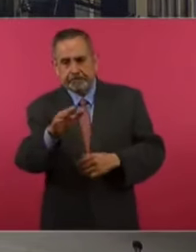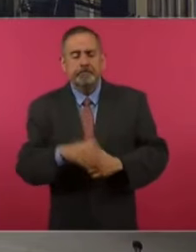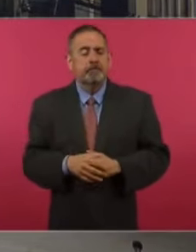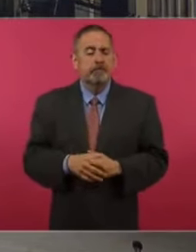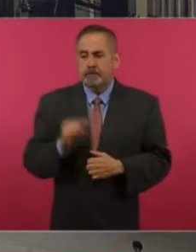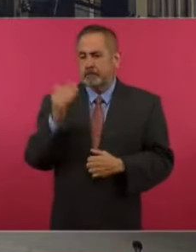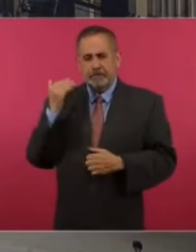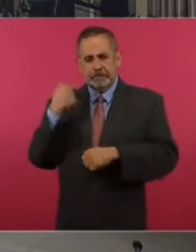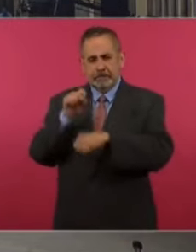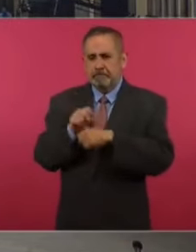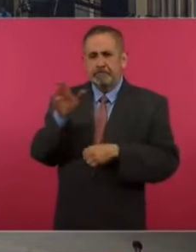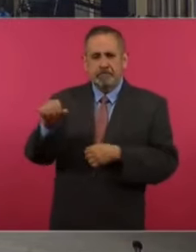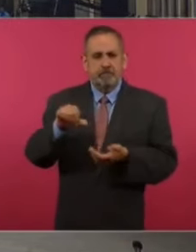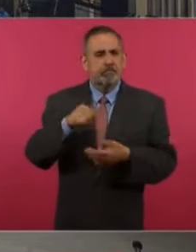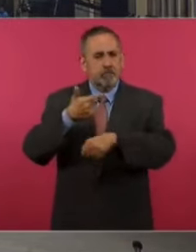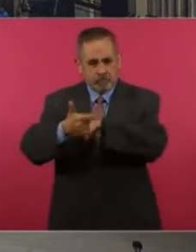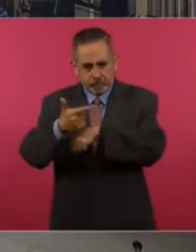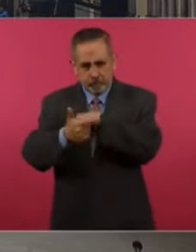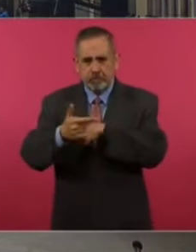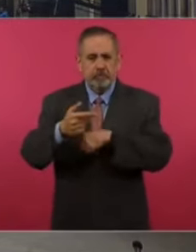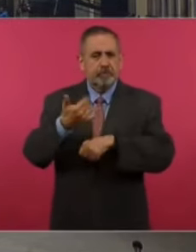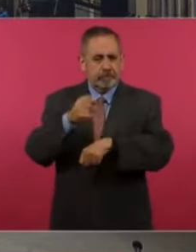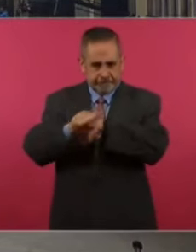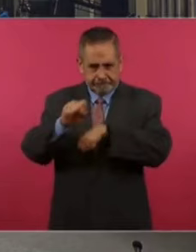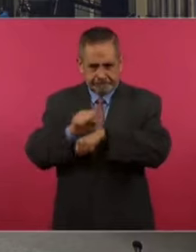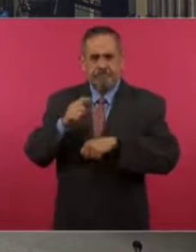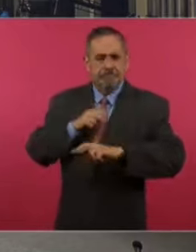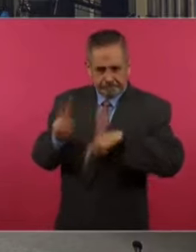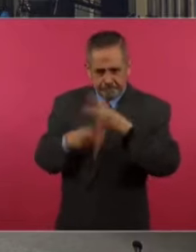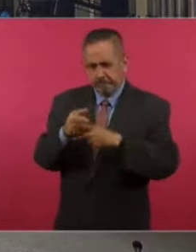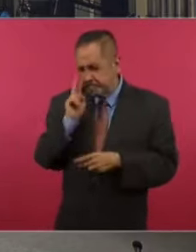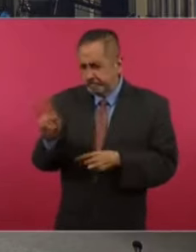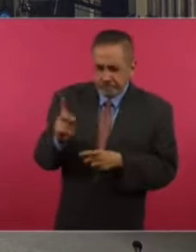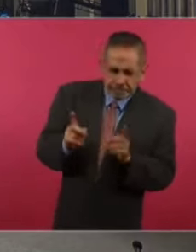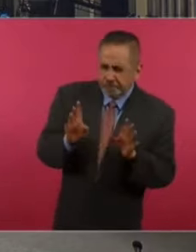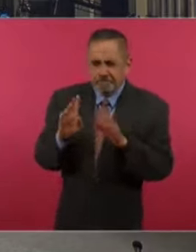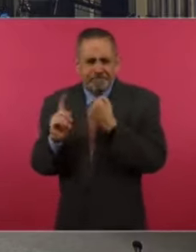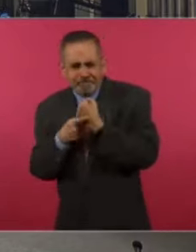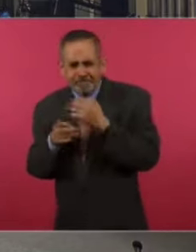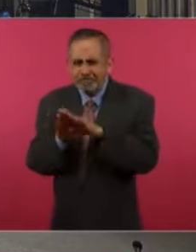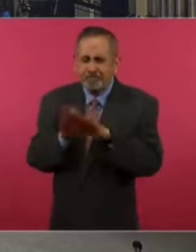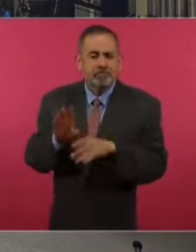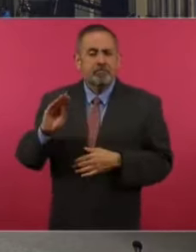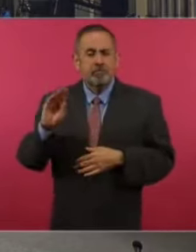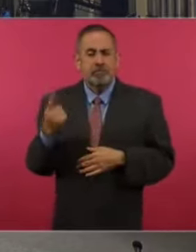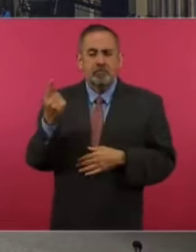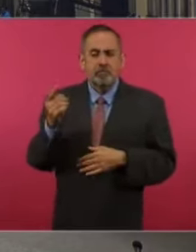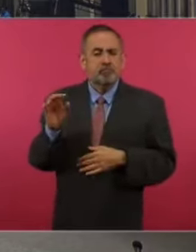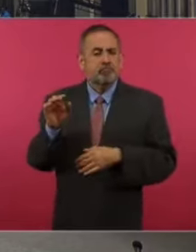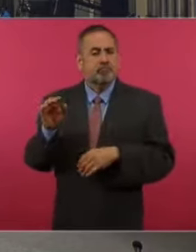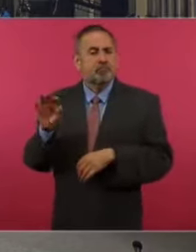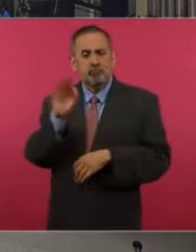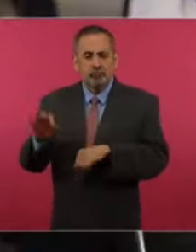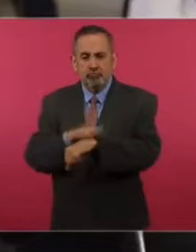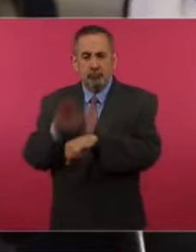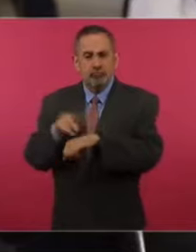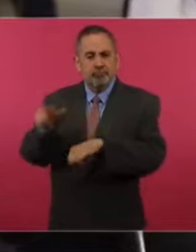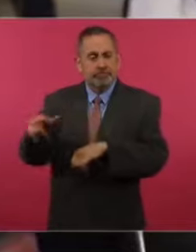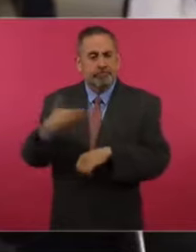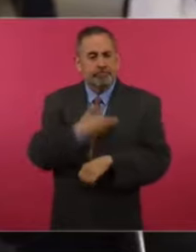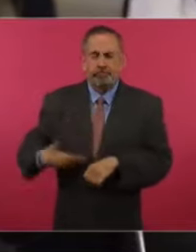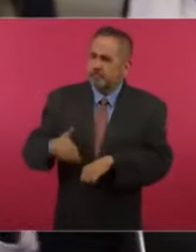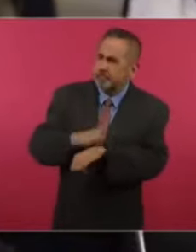semanas estuve visitando Centroamérica, estuve en Guatemala, específicamente Guatemala y El Salvador. Quise entender qué es lo que hay detrás de ese 91% de aprobación del presidente Nayib Bukele.